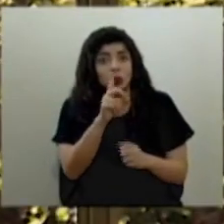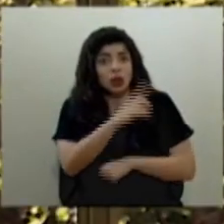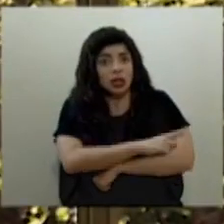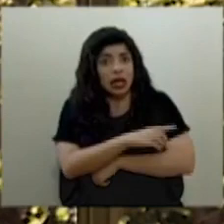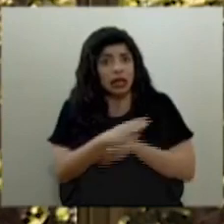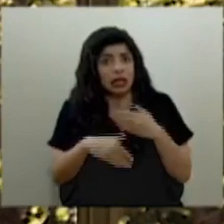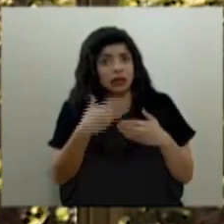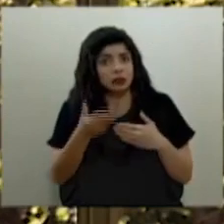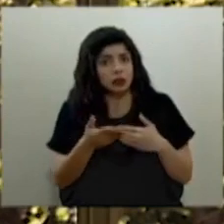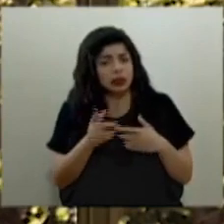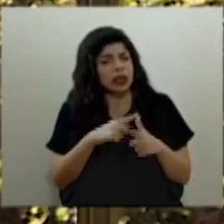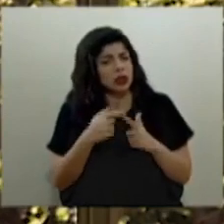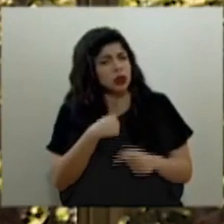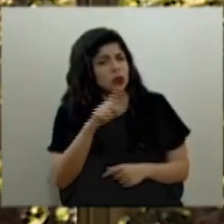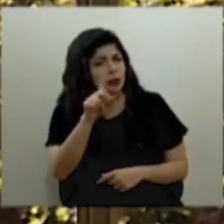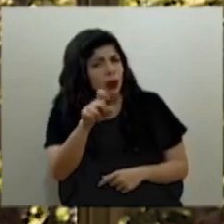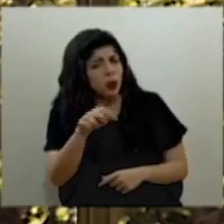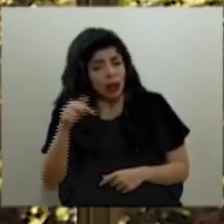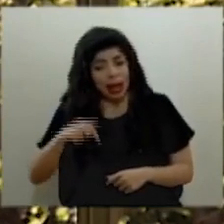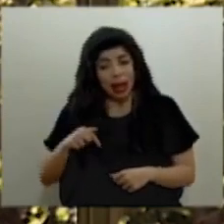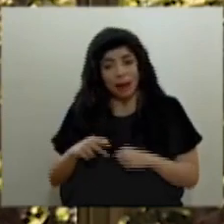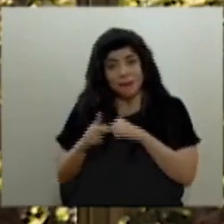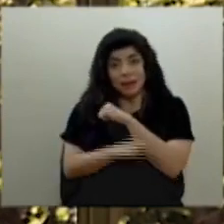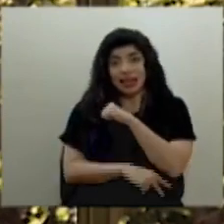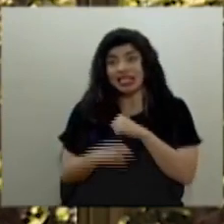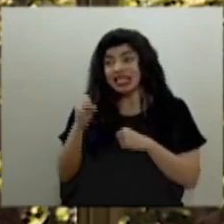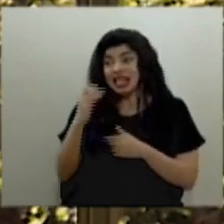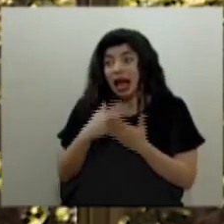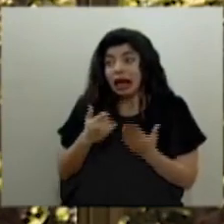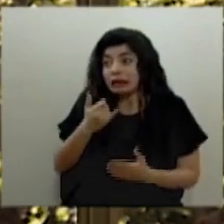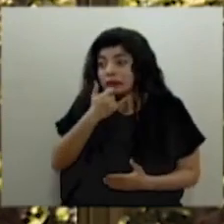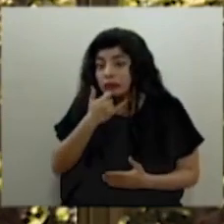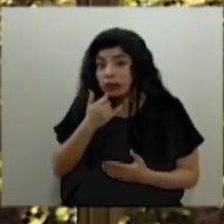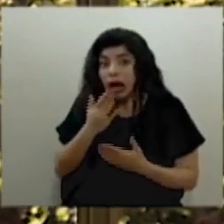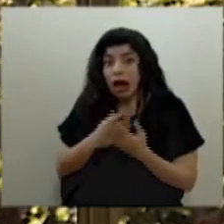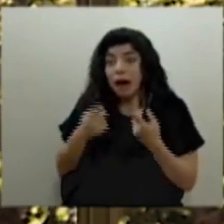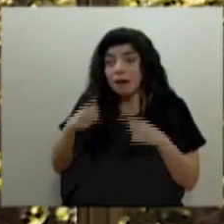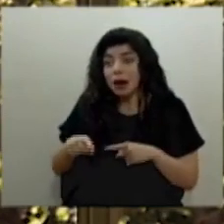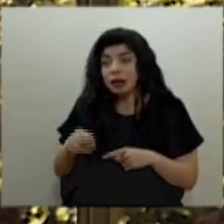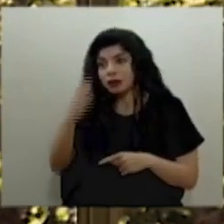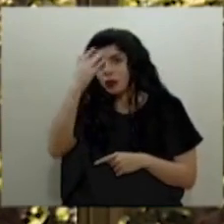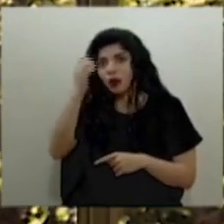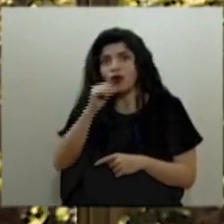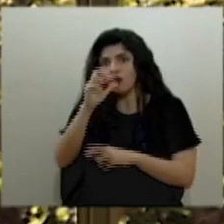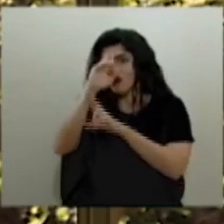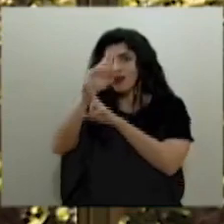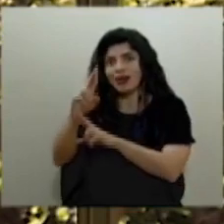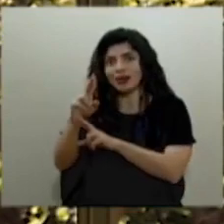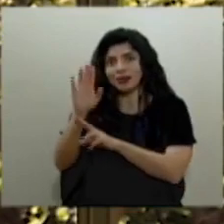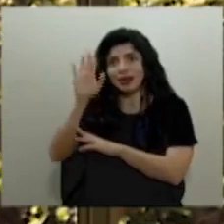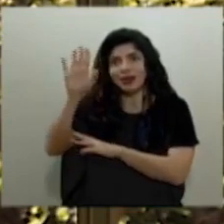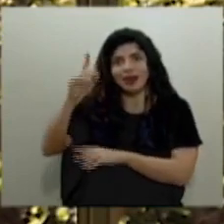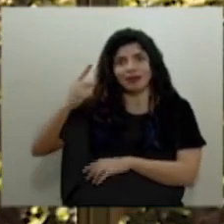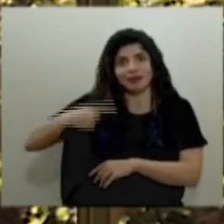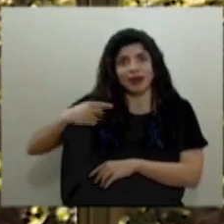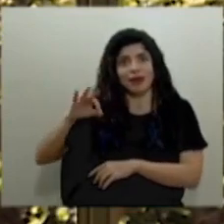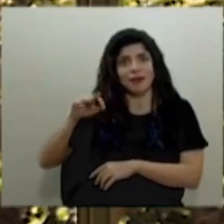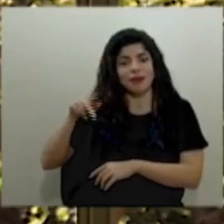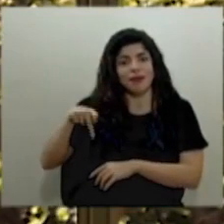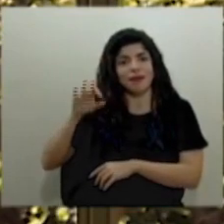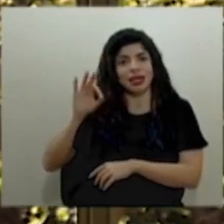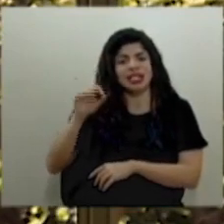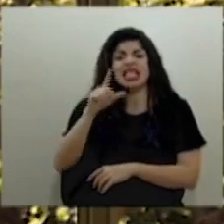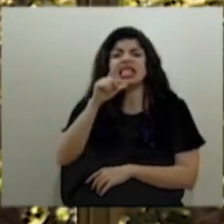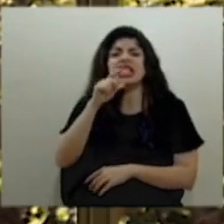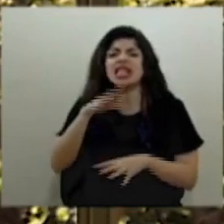A raíz de esto les consulto, como país, si algo sale mal, si algo pasa al no estar respetando la etiqueta de Pfizer, ¿quién asume la responsabilidad